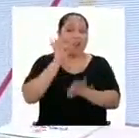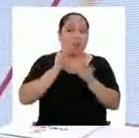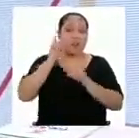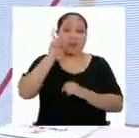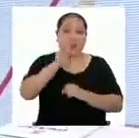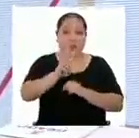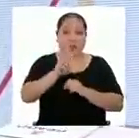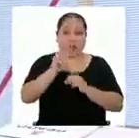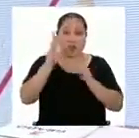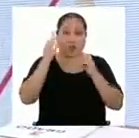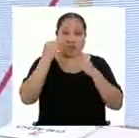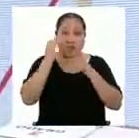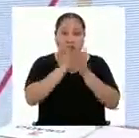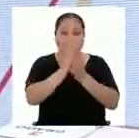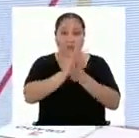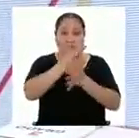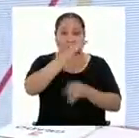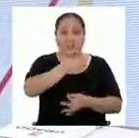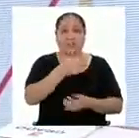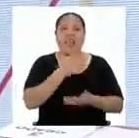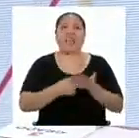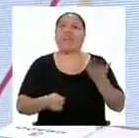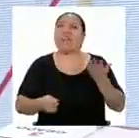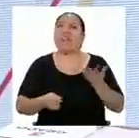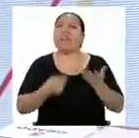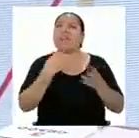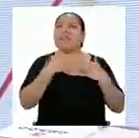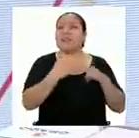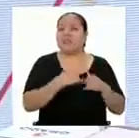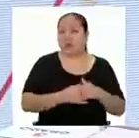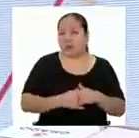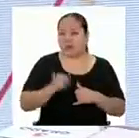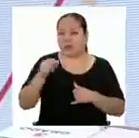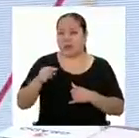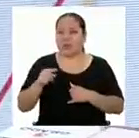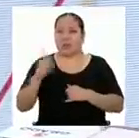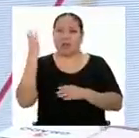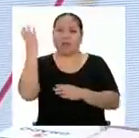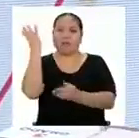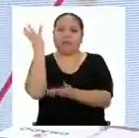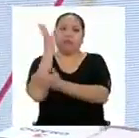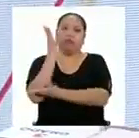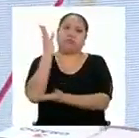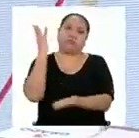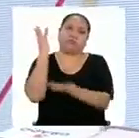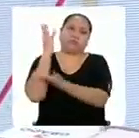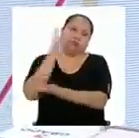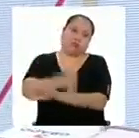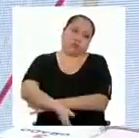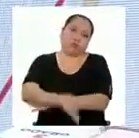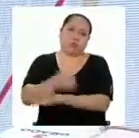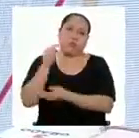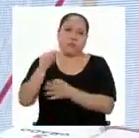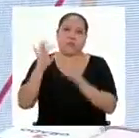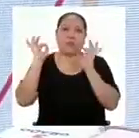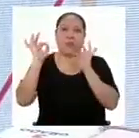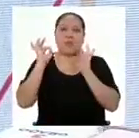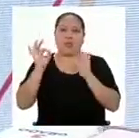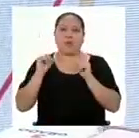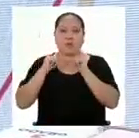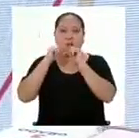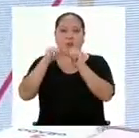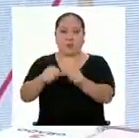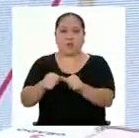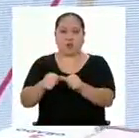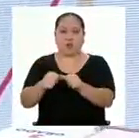dos textos. ¿Qué es lo que está en juego? Y deforestación y degradación. Las amenazas para la conservación de